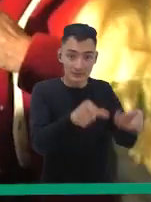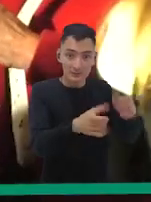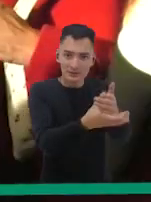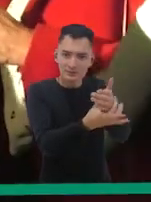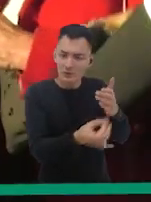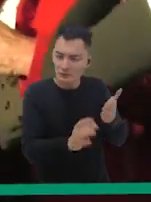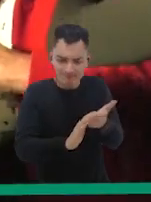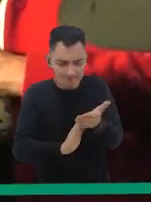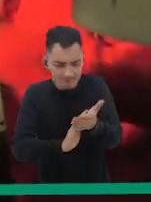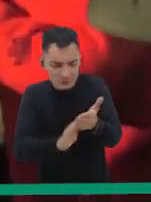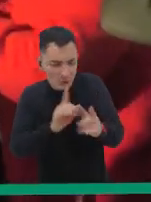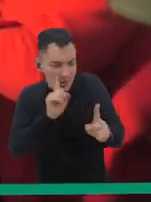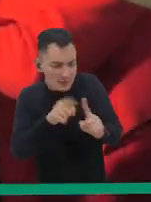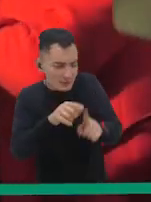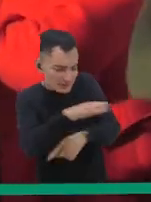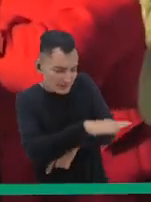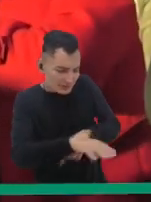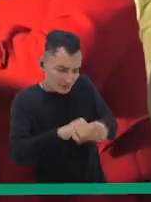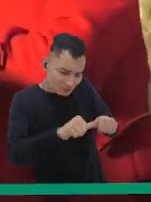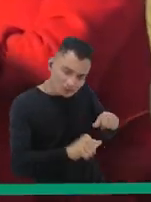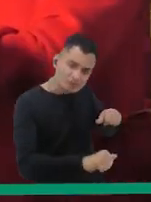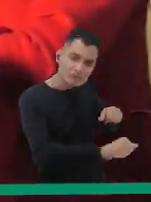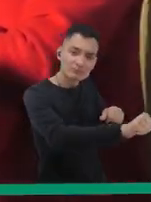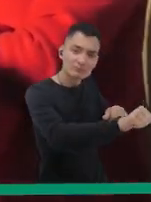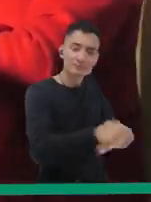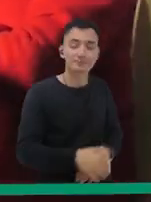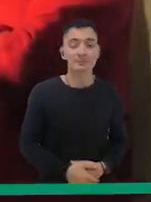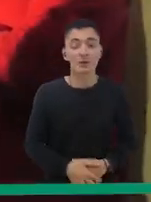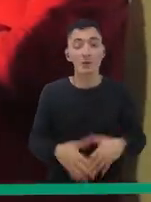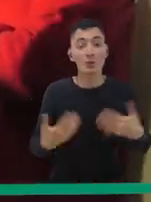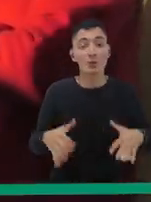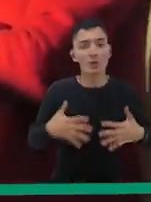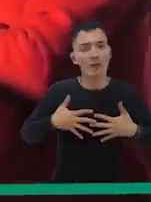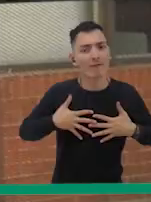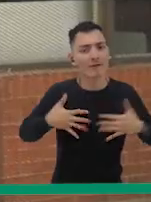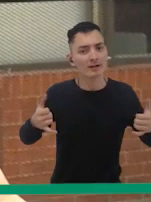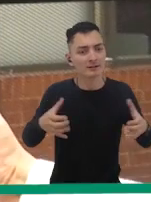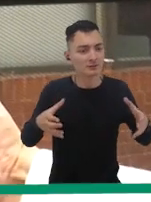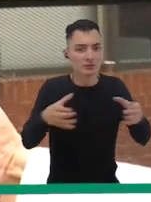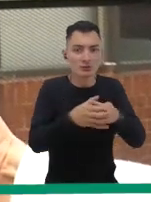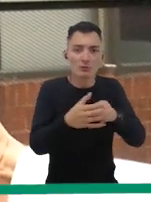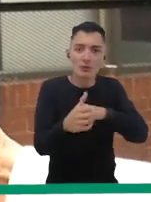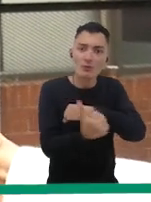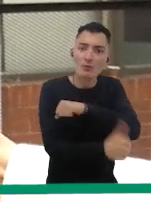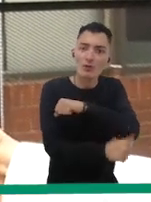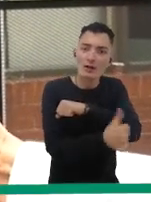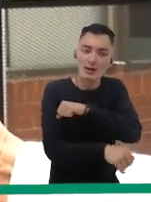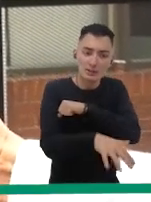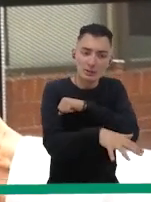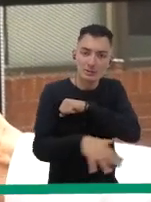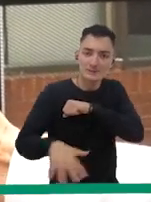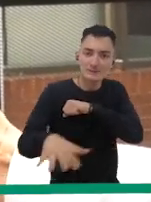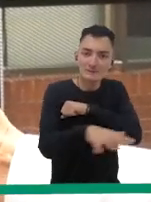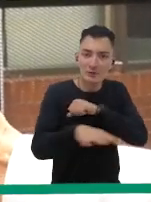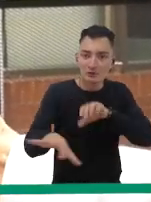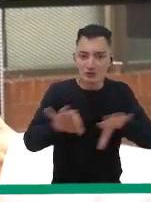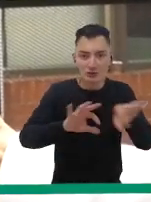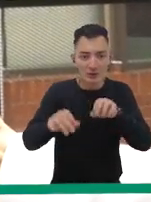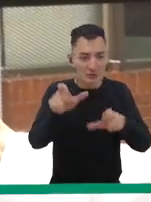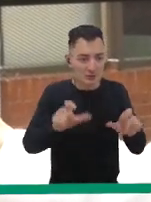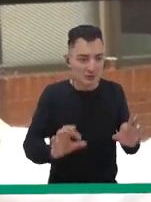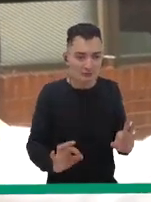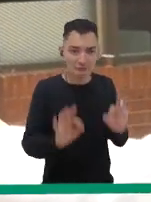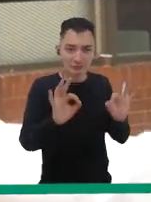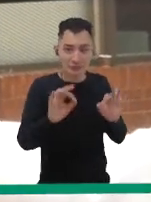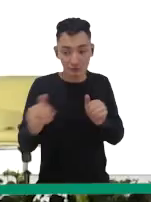del premio Superación de la Pobreza, Territorios en la Ruta del Desarrollo Sostenible. Bueno, una gran felicidad y un honor muy grande